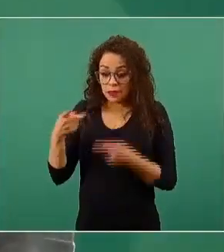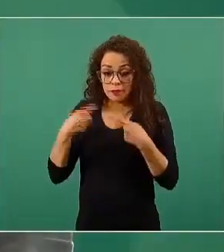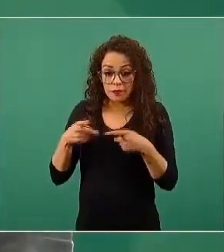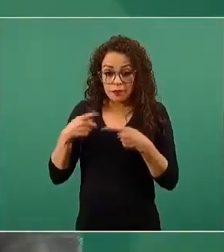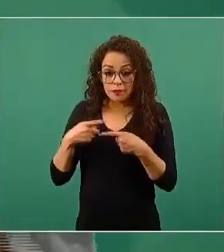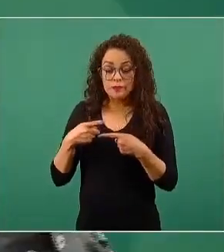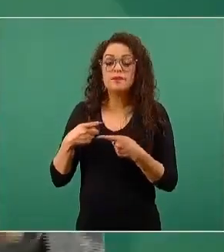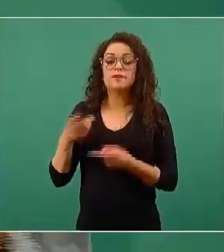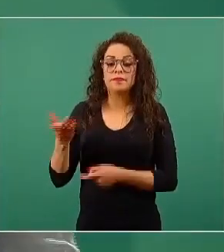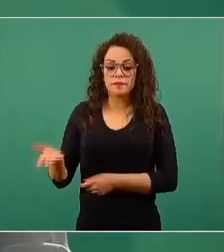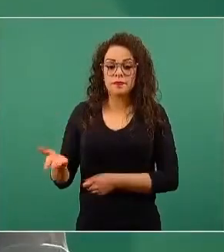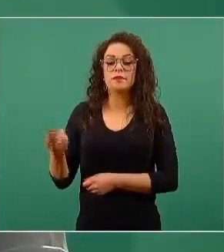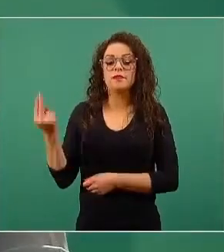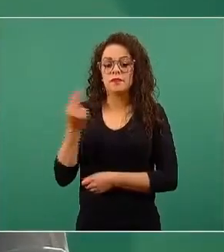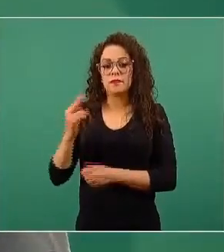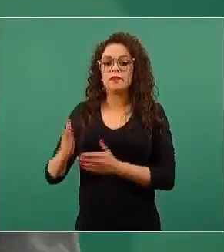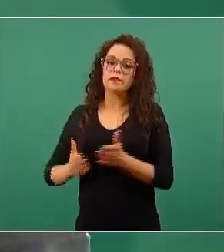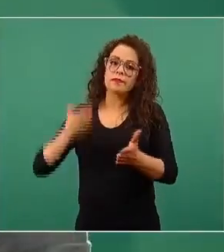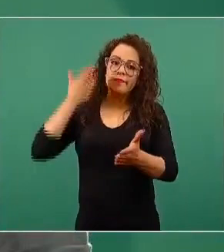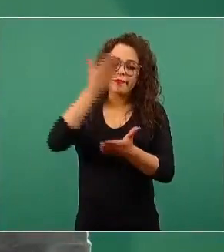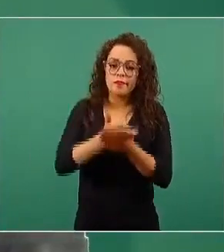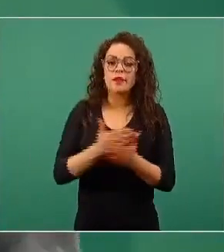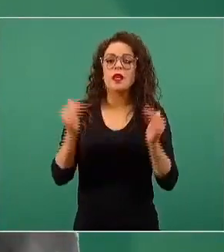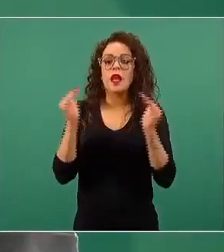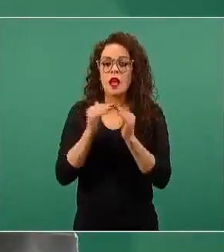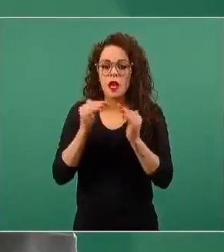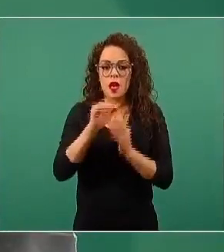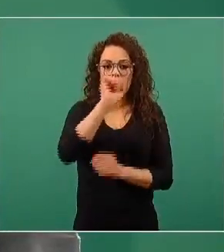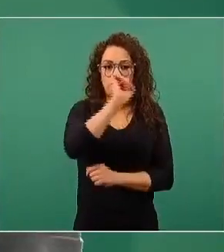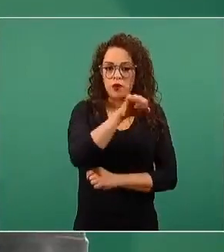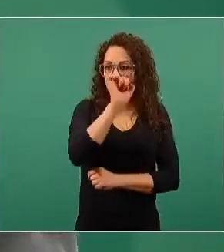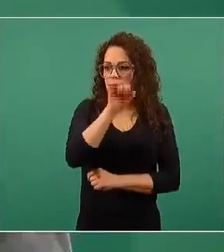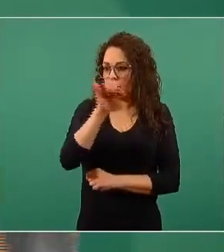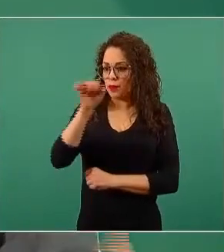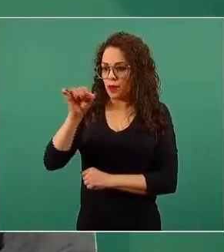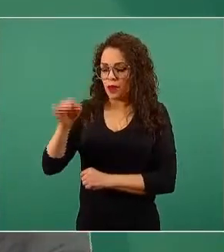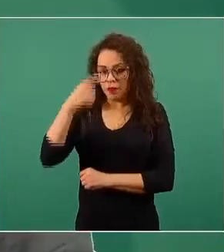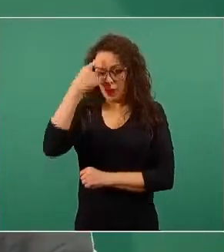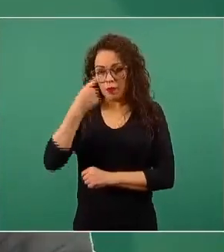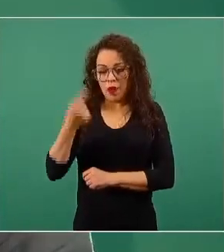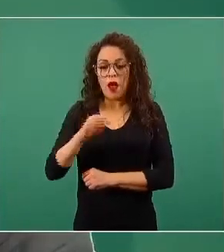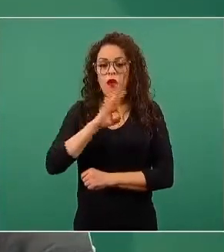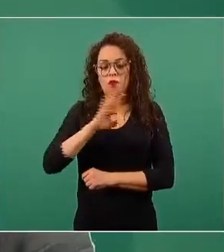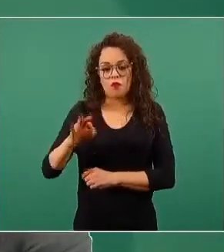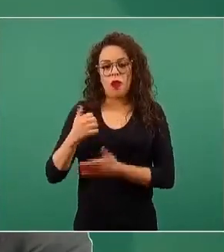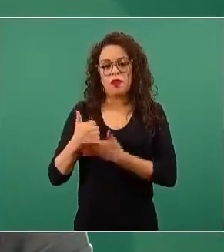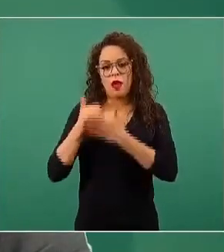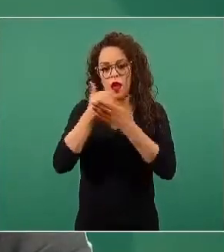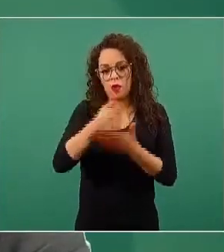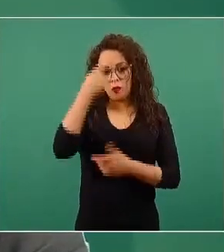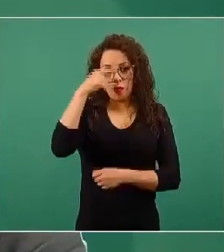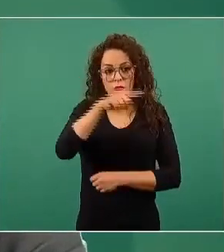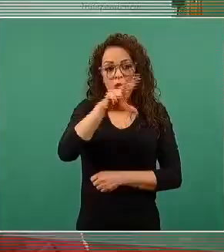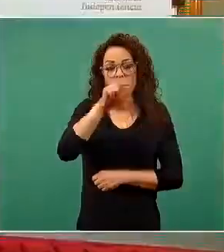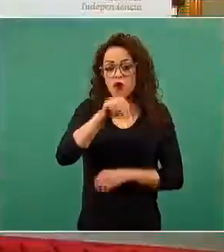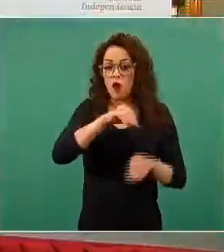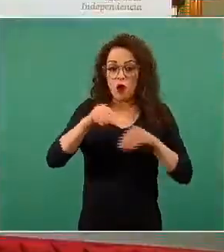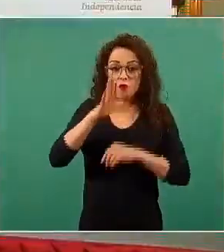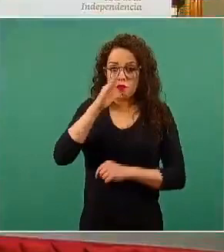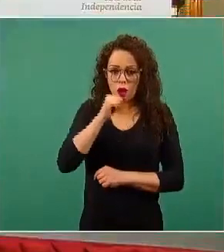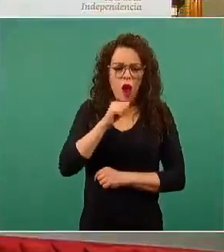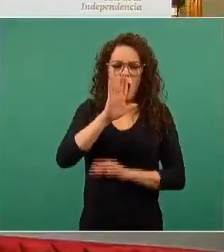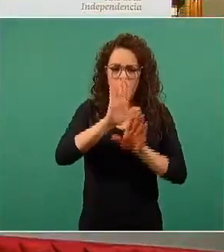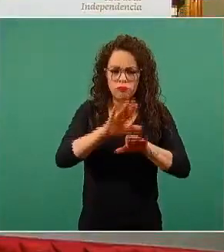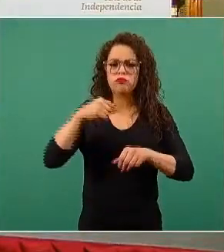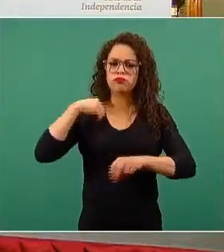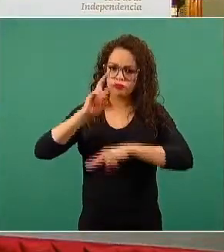unidades operativas vayan a las casas, principalmente para facilitar la movilidad. Y aquí queremos agradecer, ya lo hemos